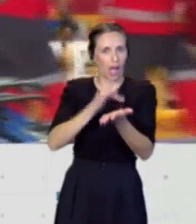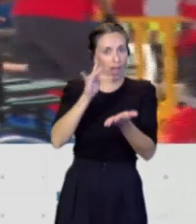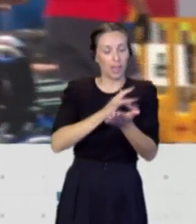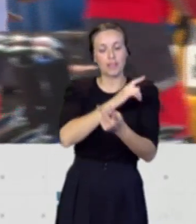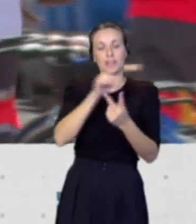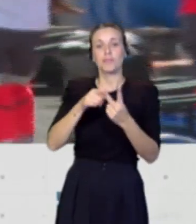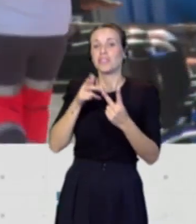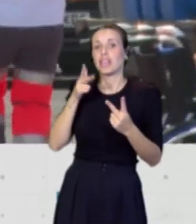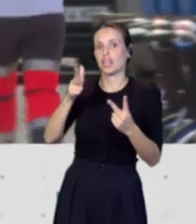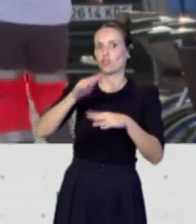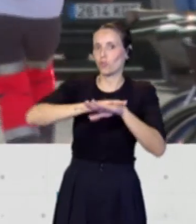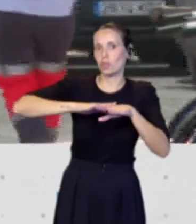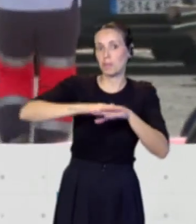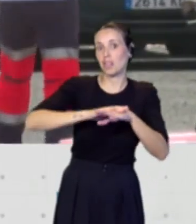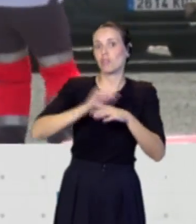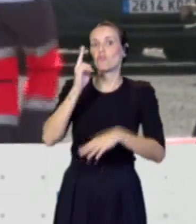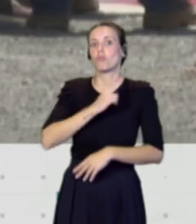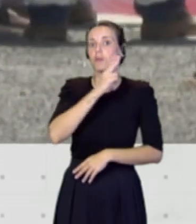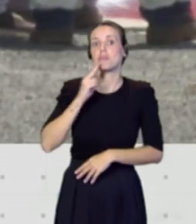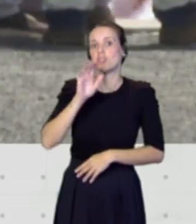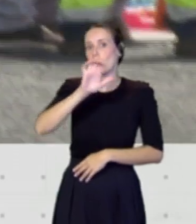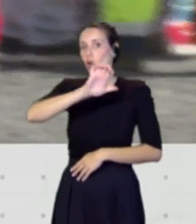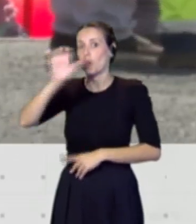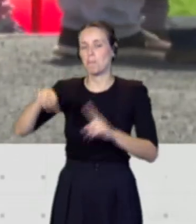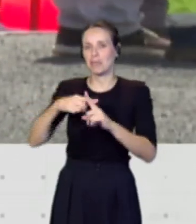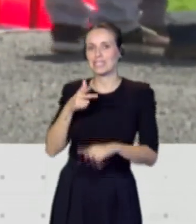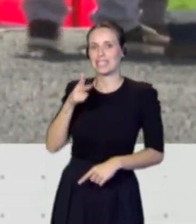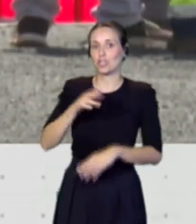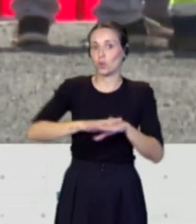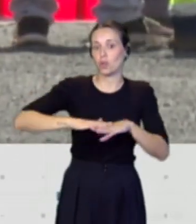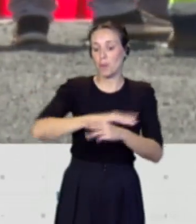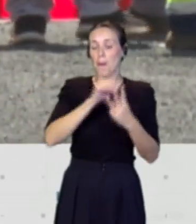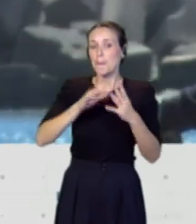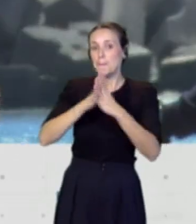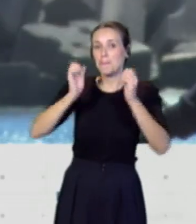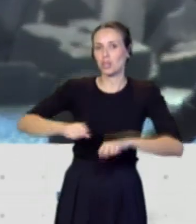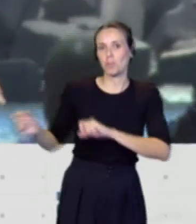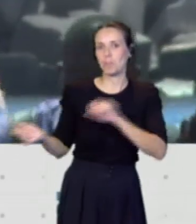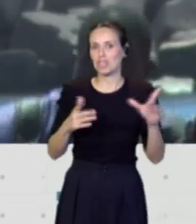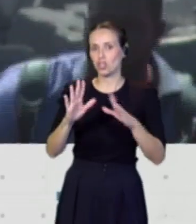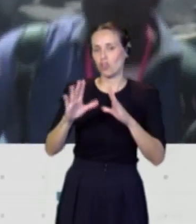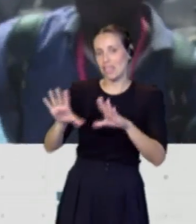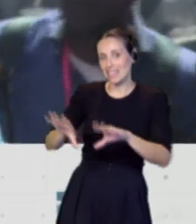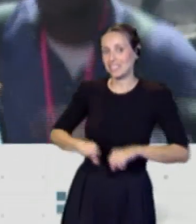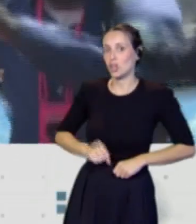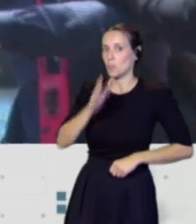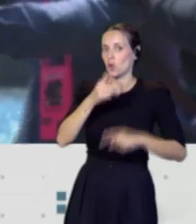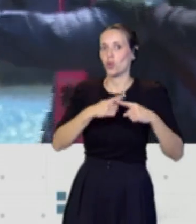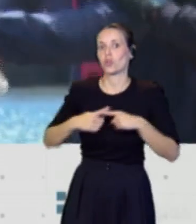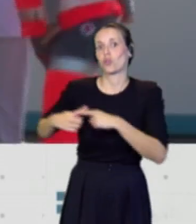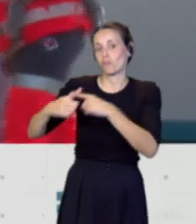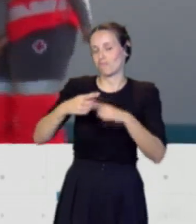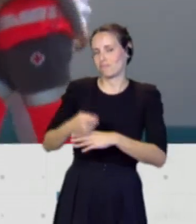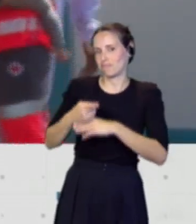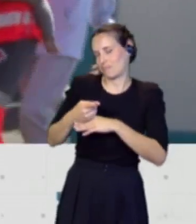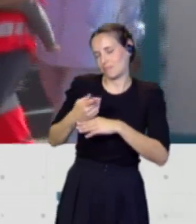fundamentales y el compromiso de la Unión Europea con el Estado de Derecho y la democracia y los derechos fundamentales, y ni un paso atrás en el pacto de migración y asilo con responsabilidad compartida, solidaridad